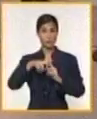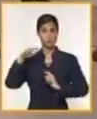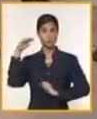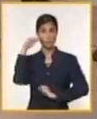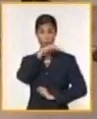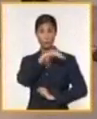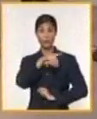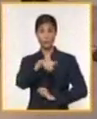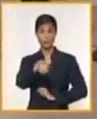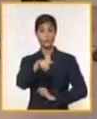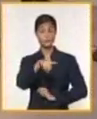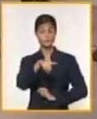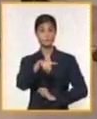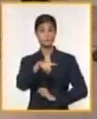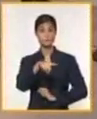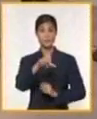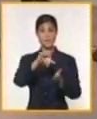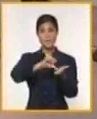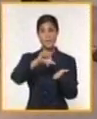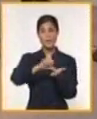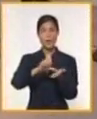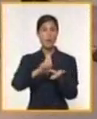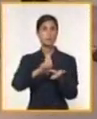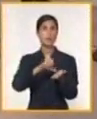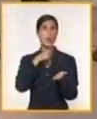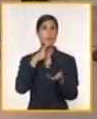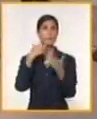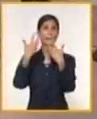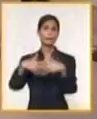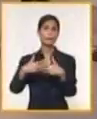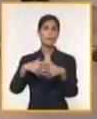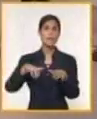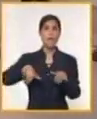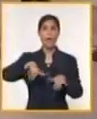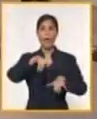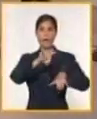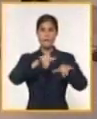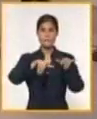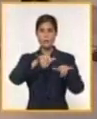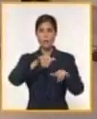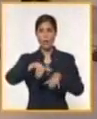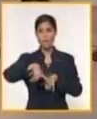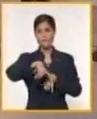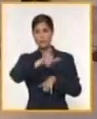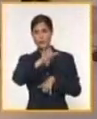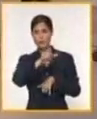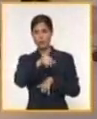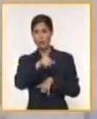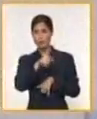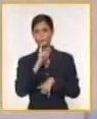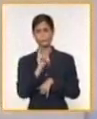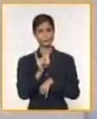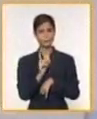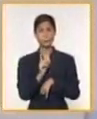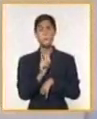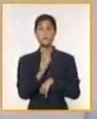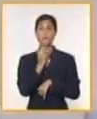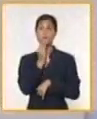casos. Irán no produce aviones, tampoco los produce Israel. Lo que pasa es que Israel, como